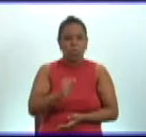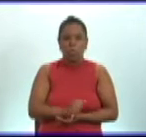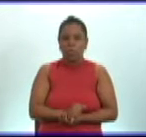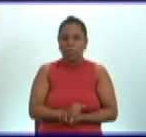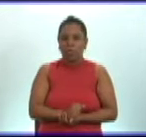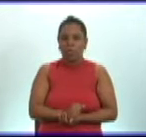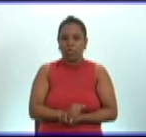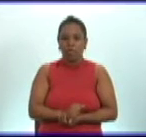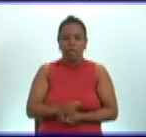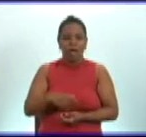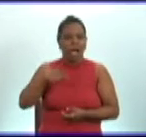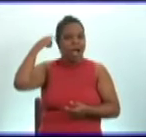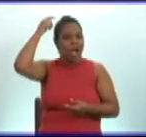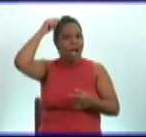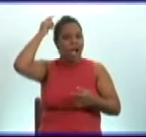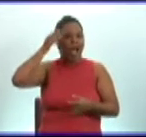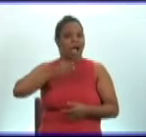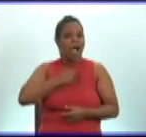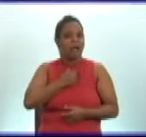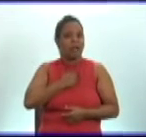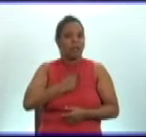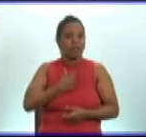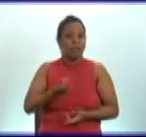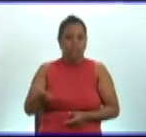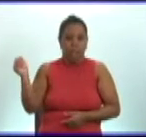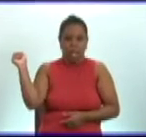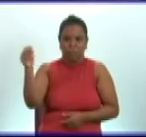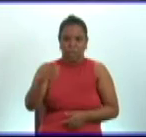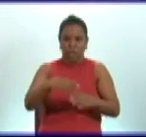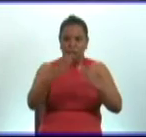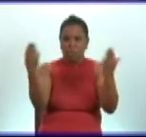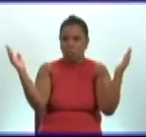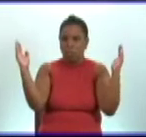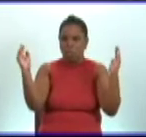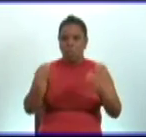cementerio? La piedra golpeó un muro, señor fiscal.